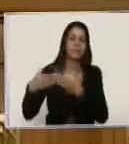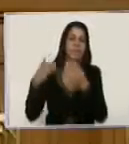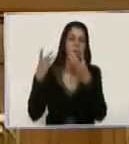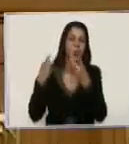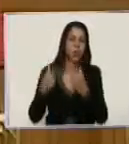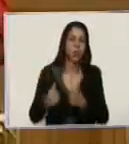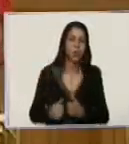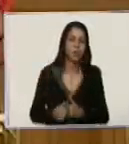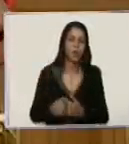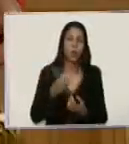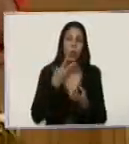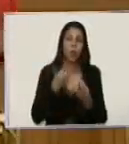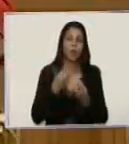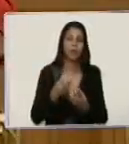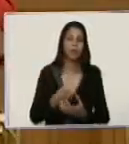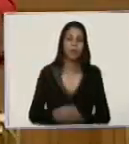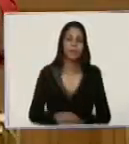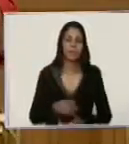Fíjense.